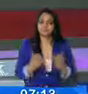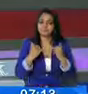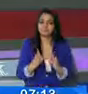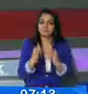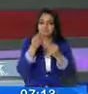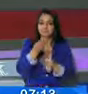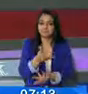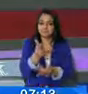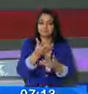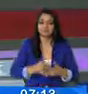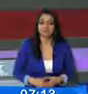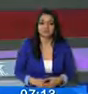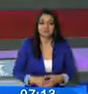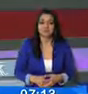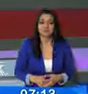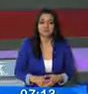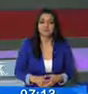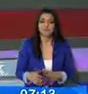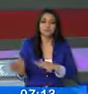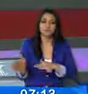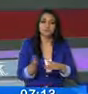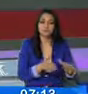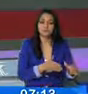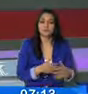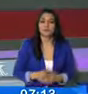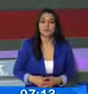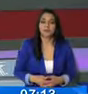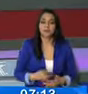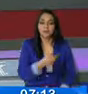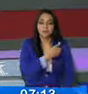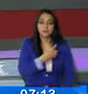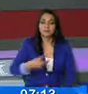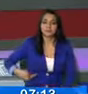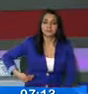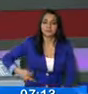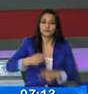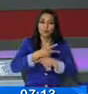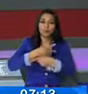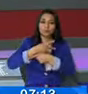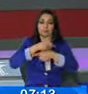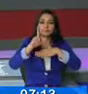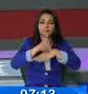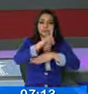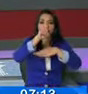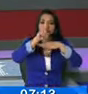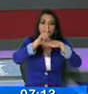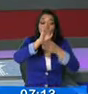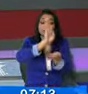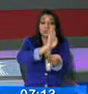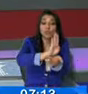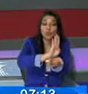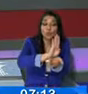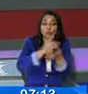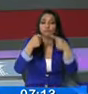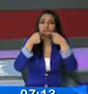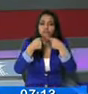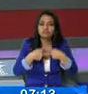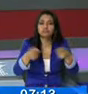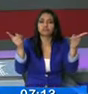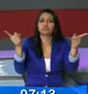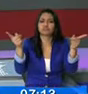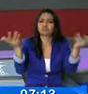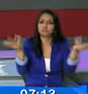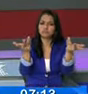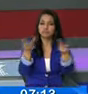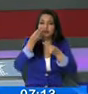Contando las informaciones de este día en rueda de prensa, el presidente del Consejo Directivo del Instituto Ecuatoriano de Seguridad Social, Richard Espinosa, dio a